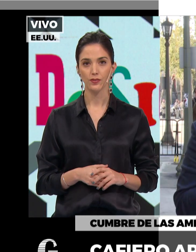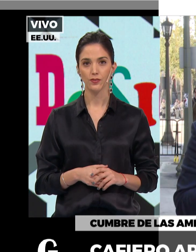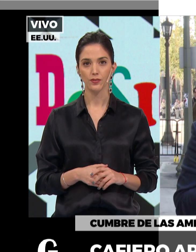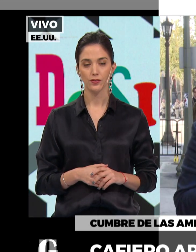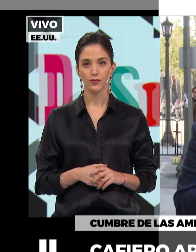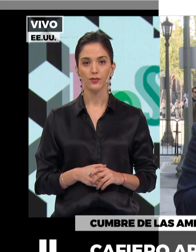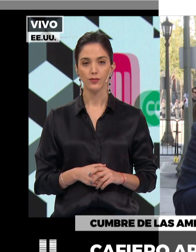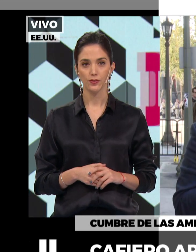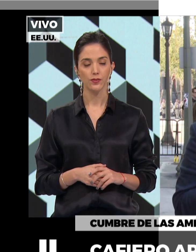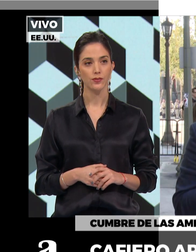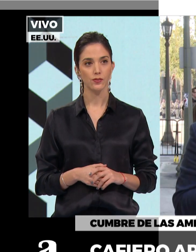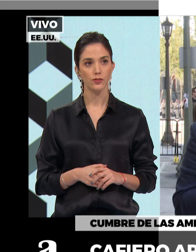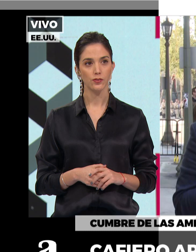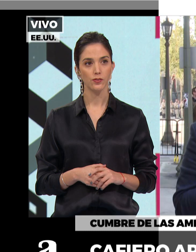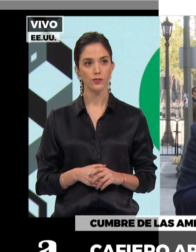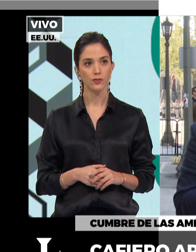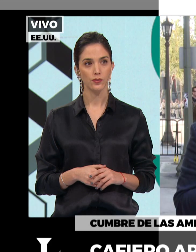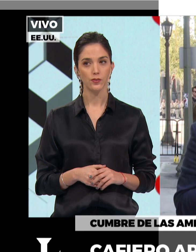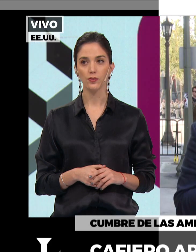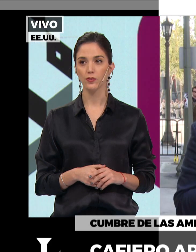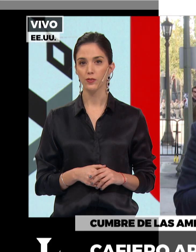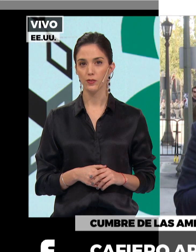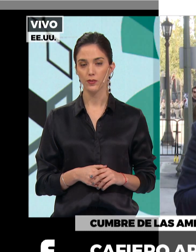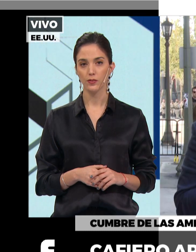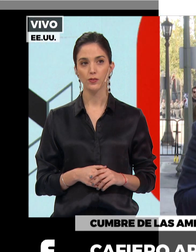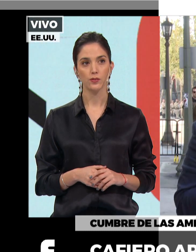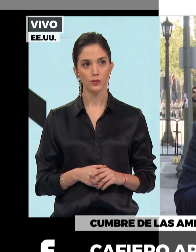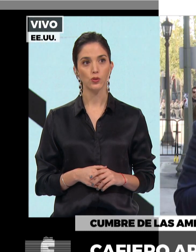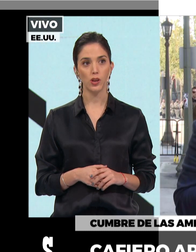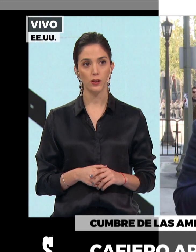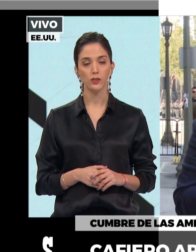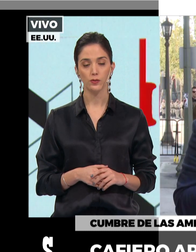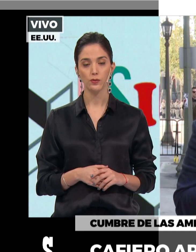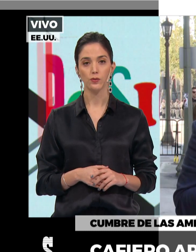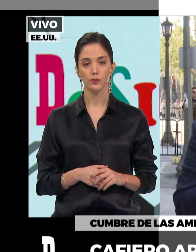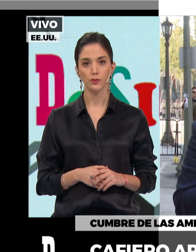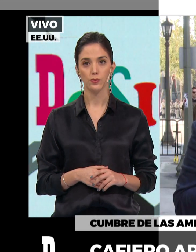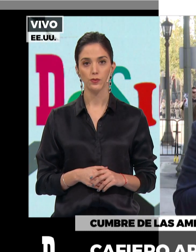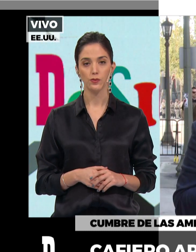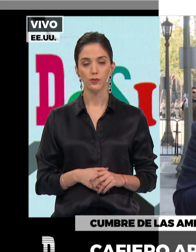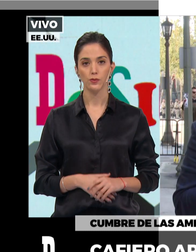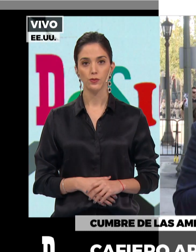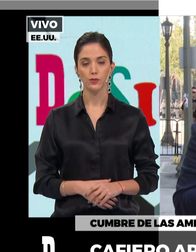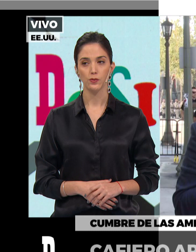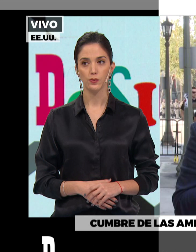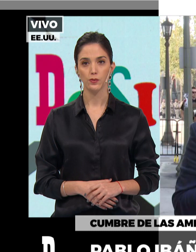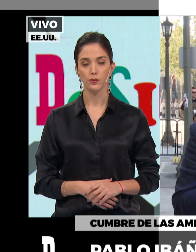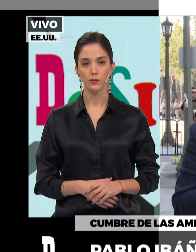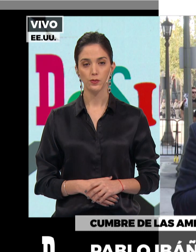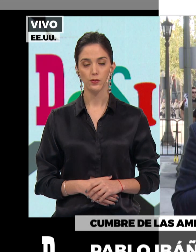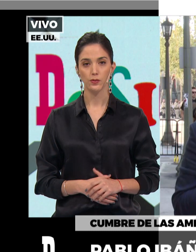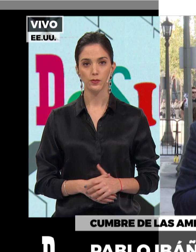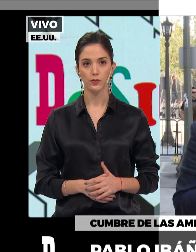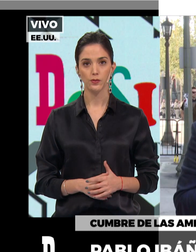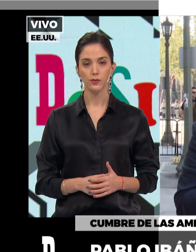de la palabra del presidente alberto fernández como anticipo lo de cafiero muy fuerte digamos el respecto de los señalamientos de la oea